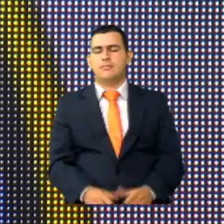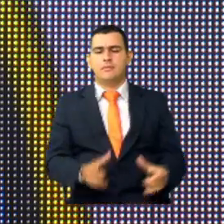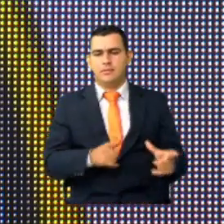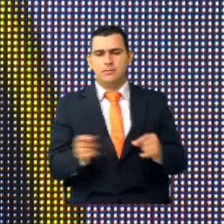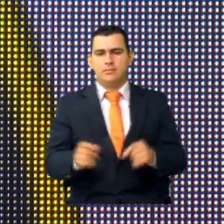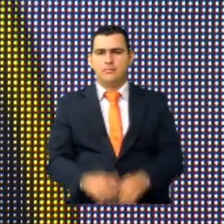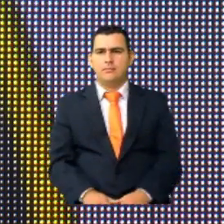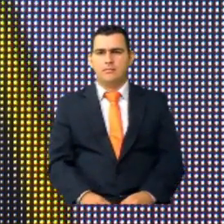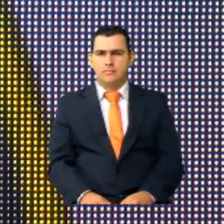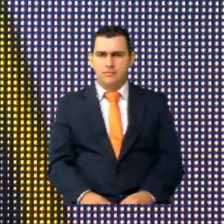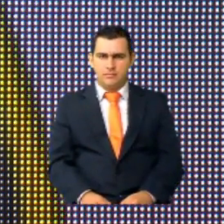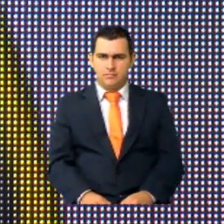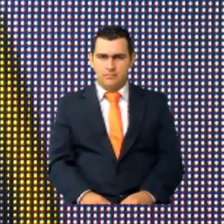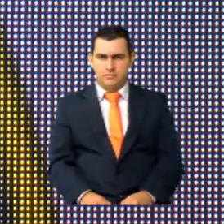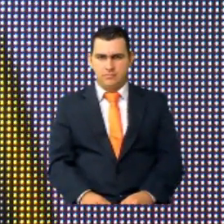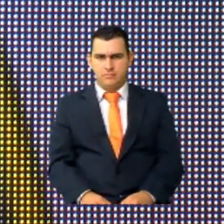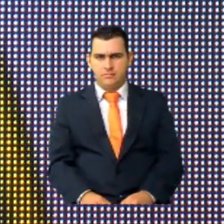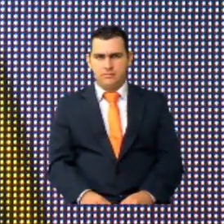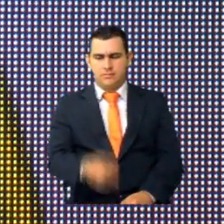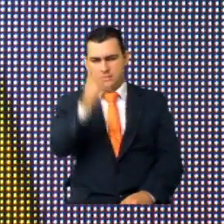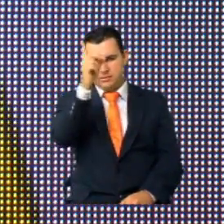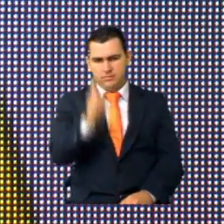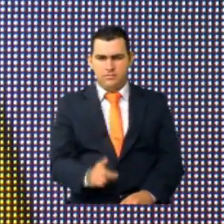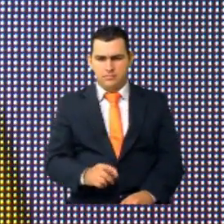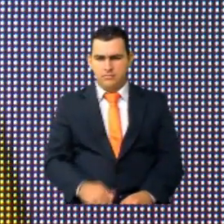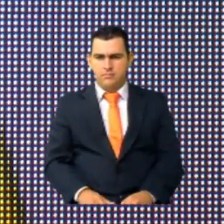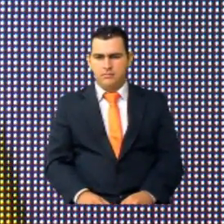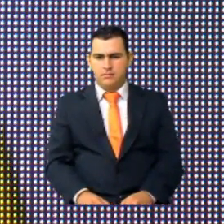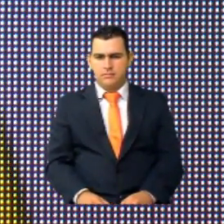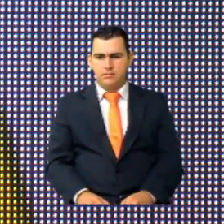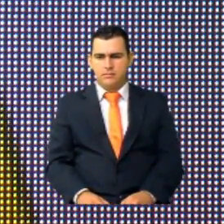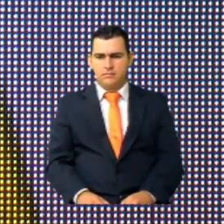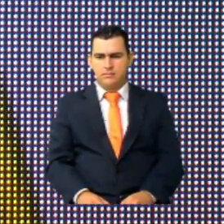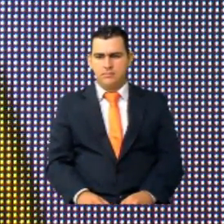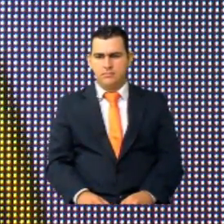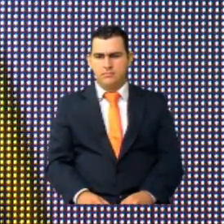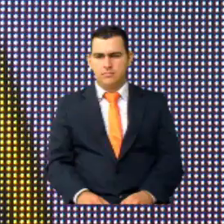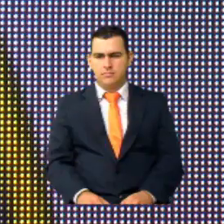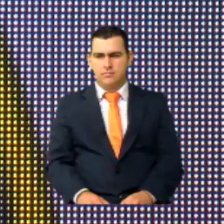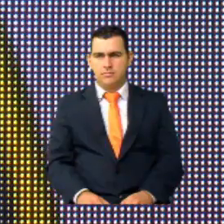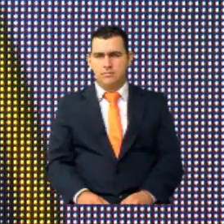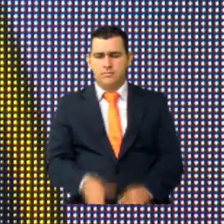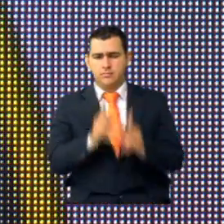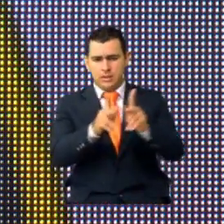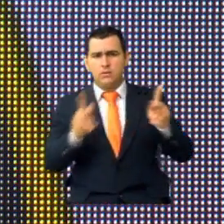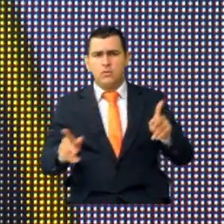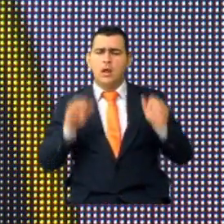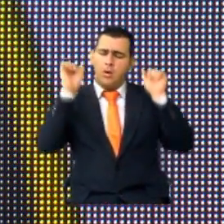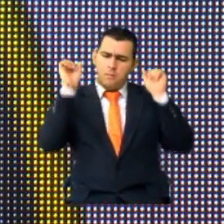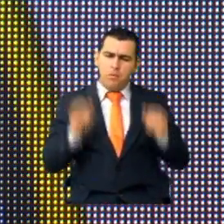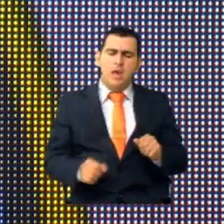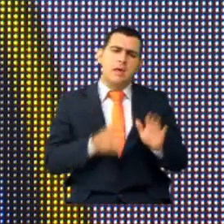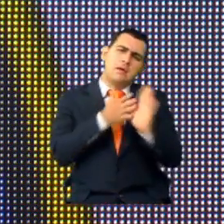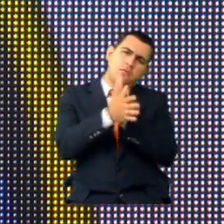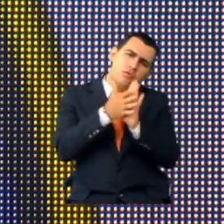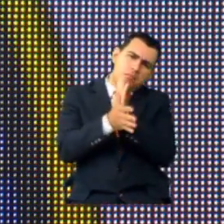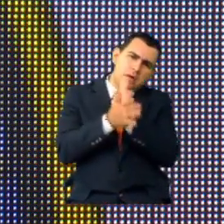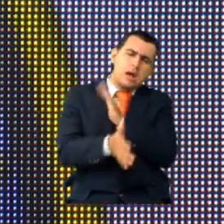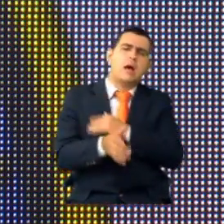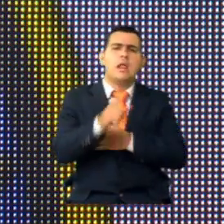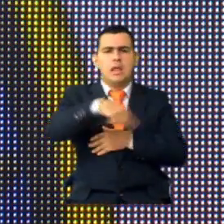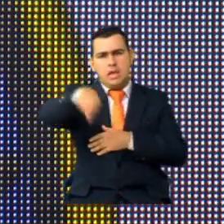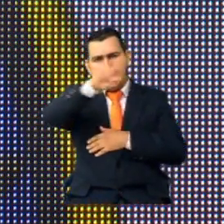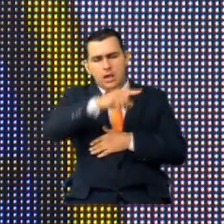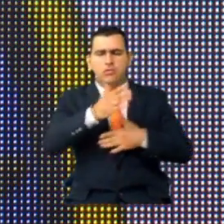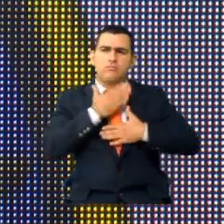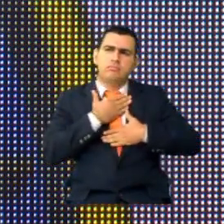Llegamos así al momento final de la decisión. Es aquí donde los candidatos tendrán la oportunidad de enviarle un mensaje final a Barranca Bermeja y a los